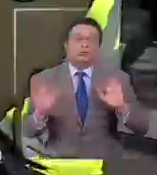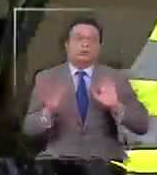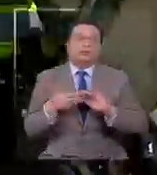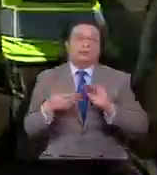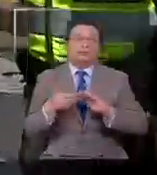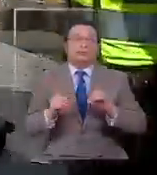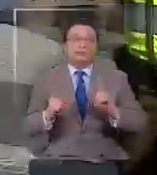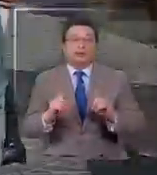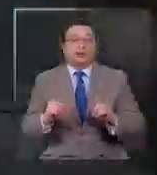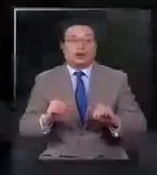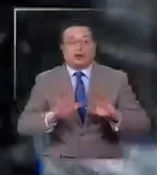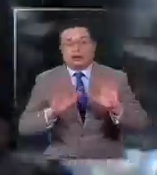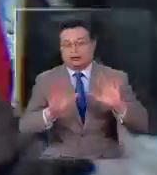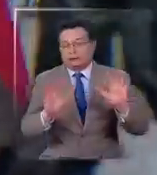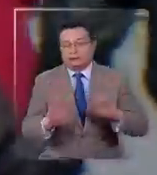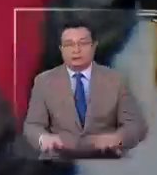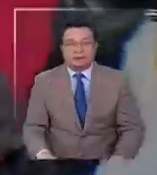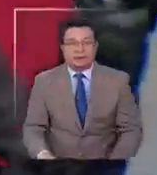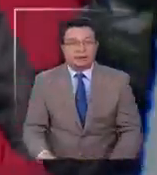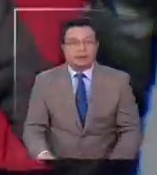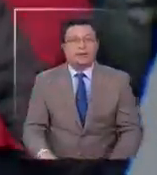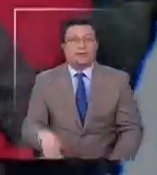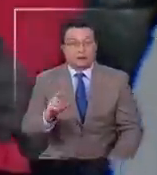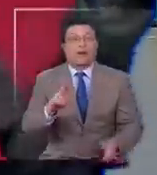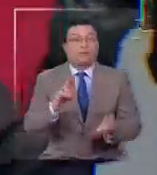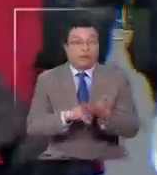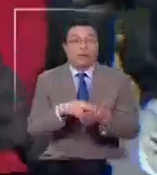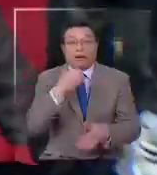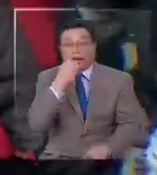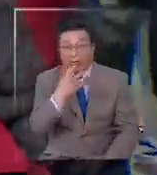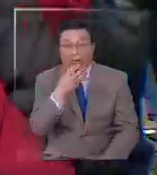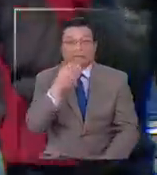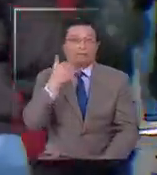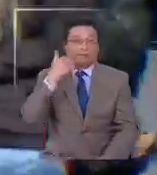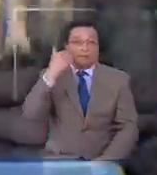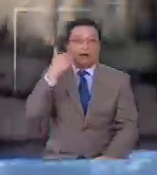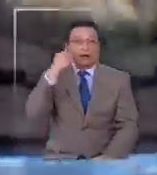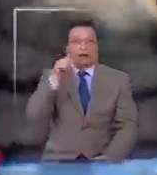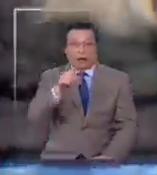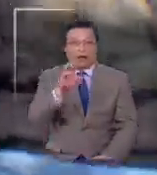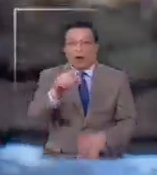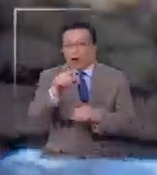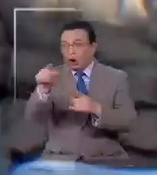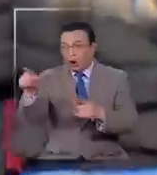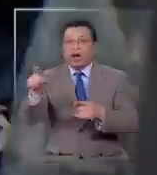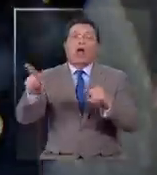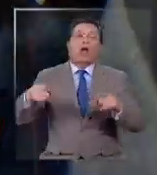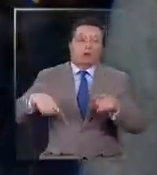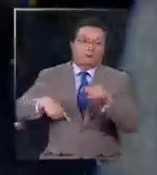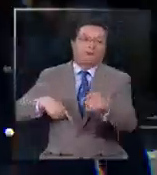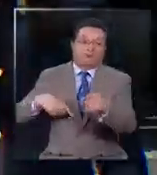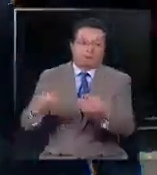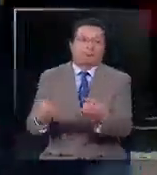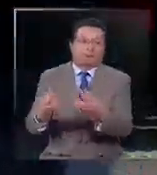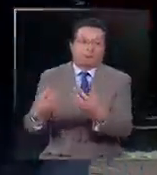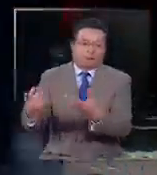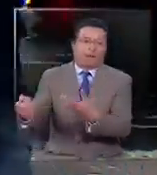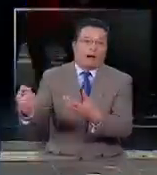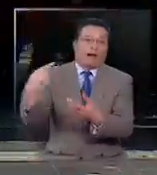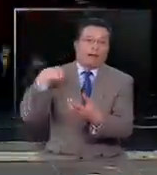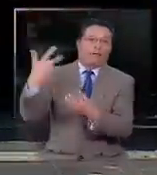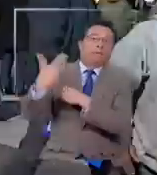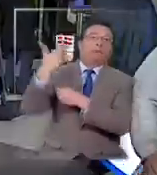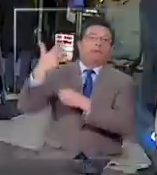nos cuesta reconocerlo personas como él u otras se convierten en potenciales presas de eso conoce bien